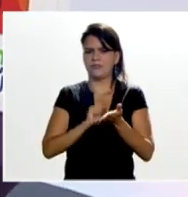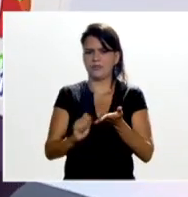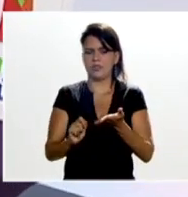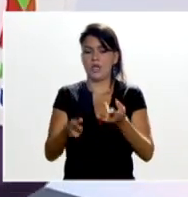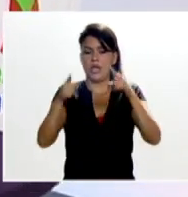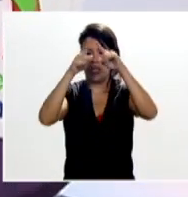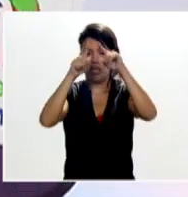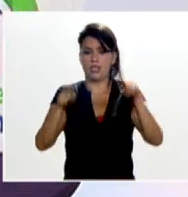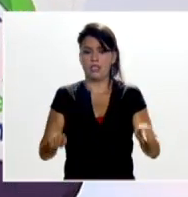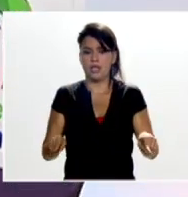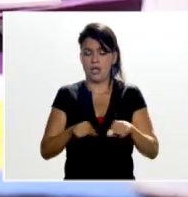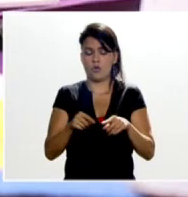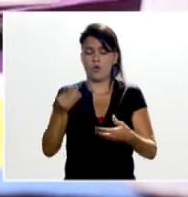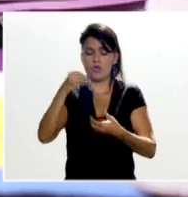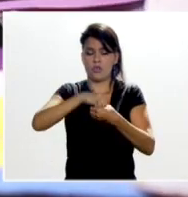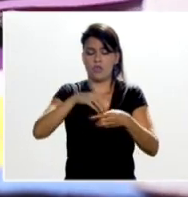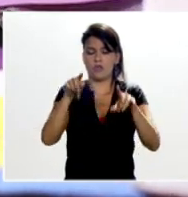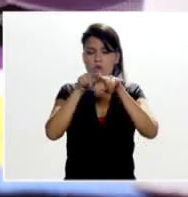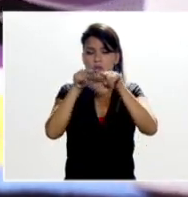el triángulo dentro